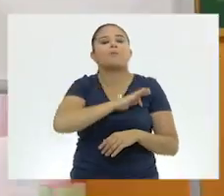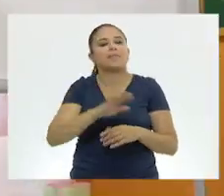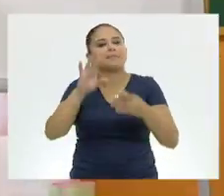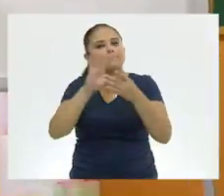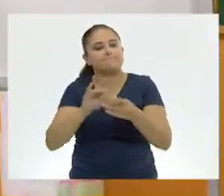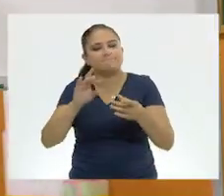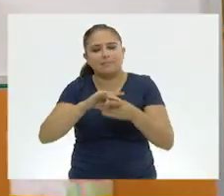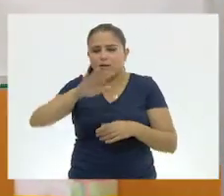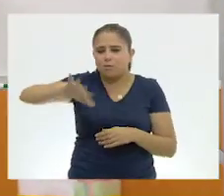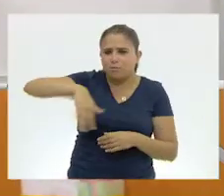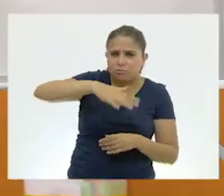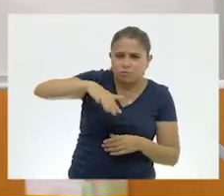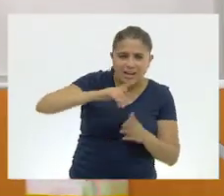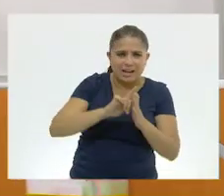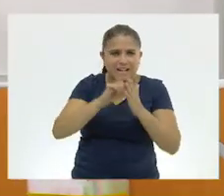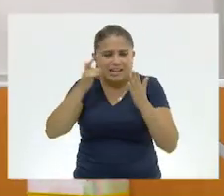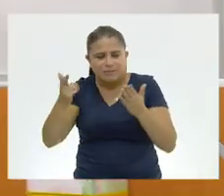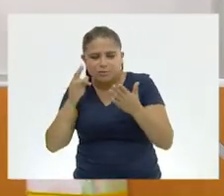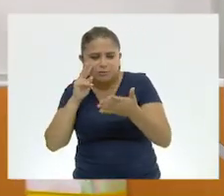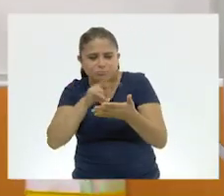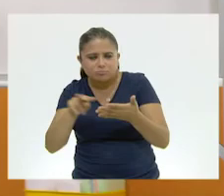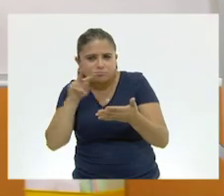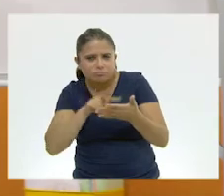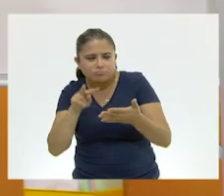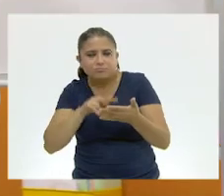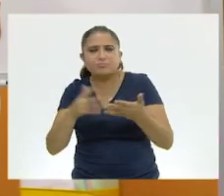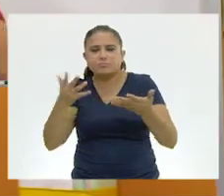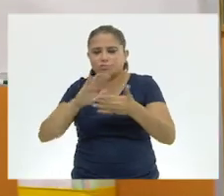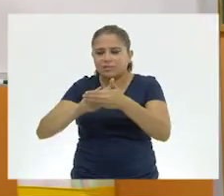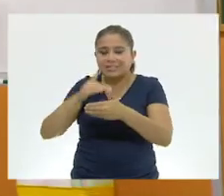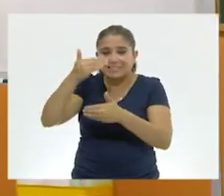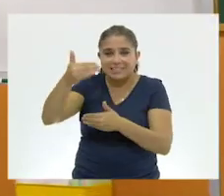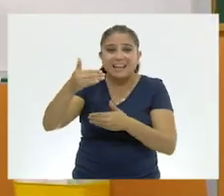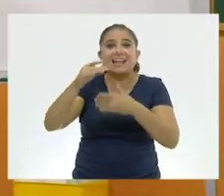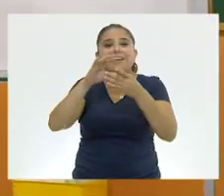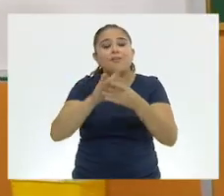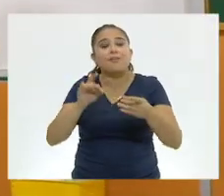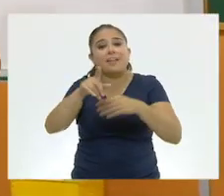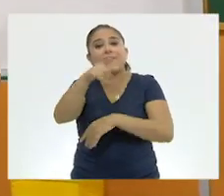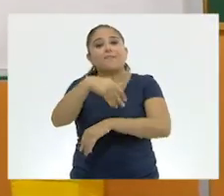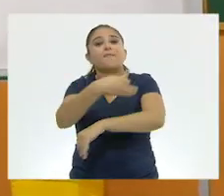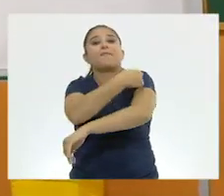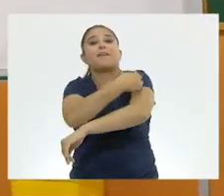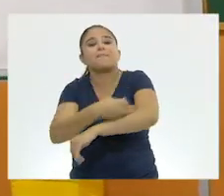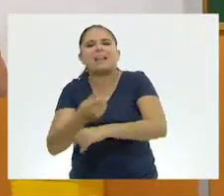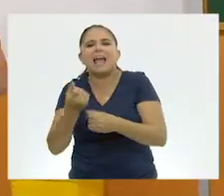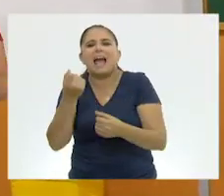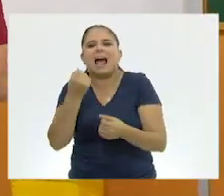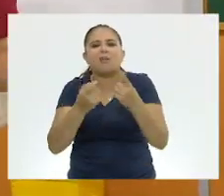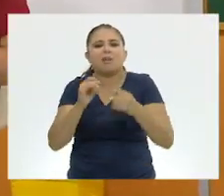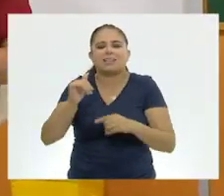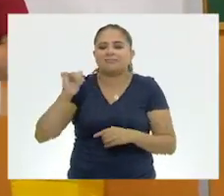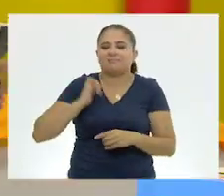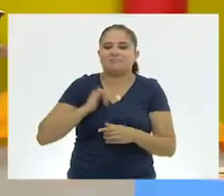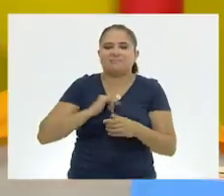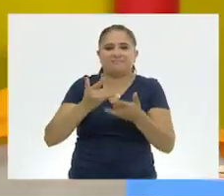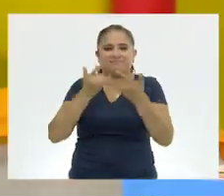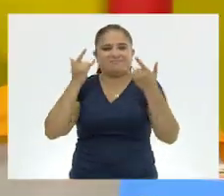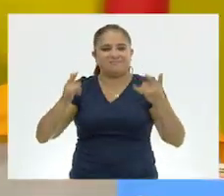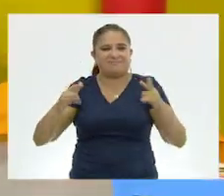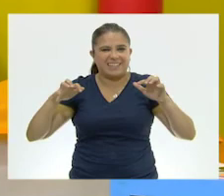contar, buscar libros de leyenda también, hacer su juego de la búsqueda del tesoro y contarle a su familia alguna leyenda de terror.